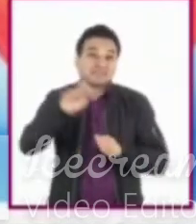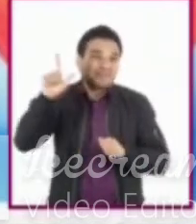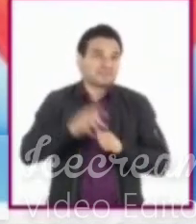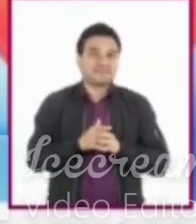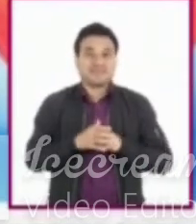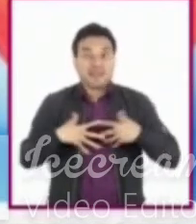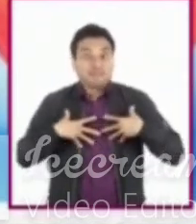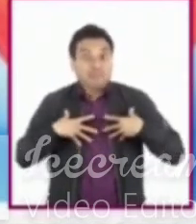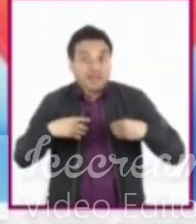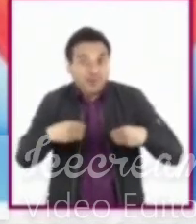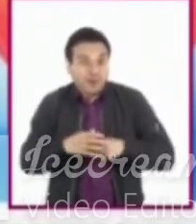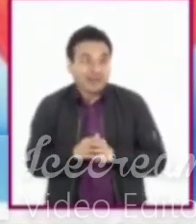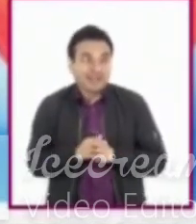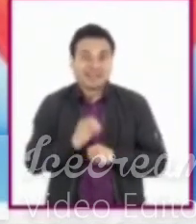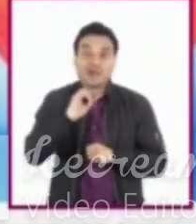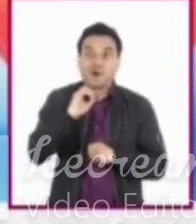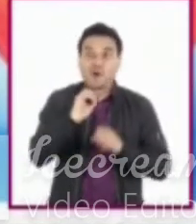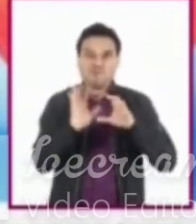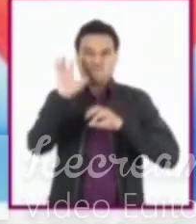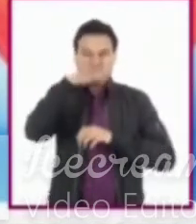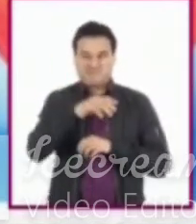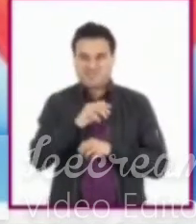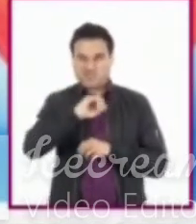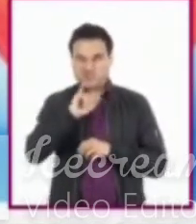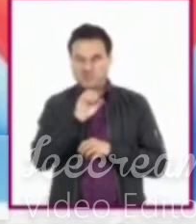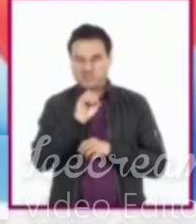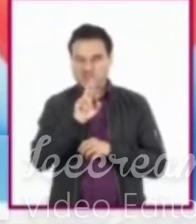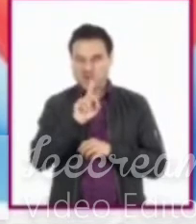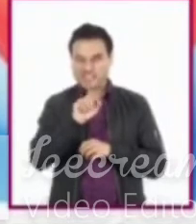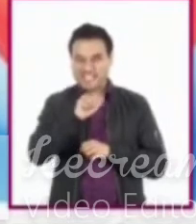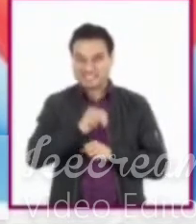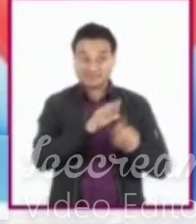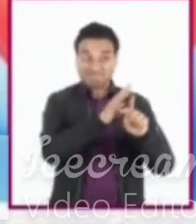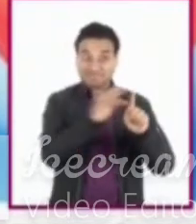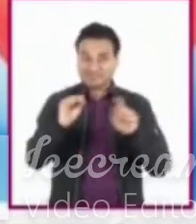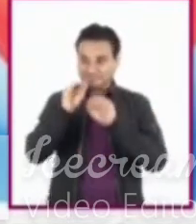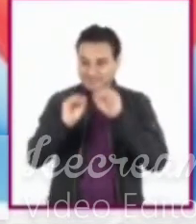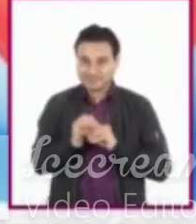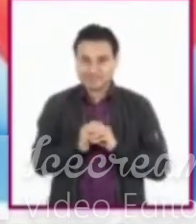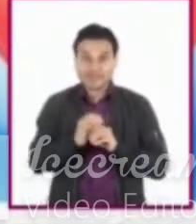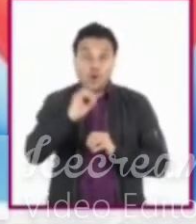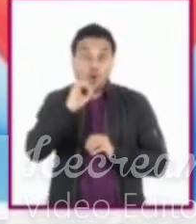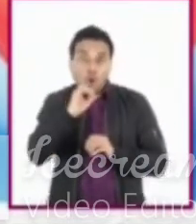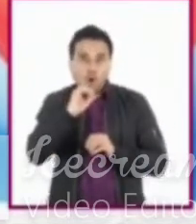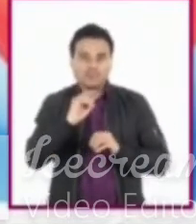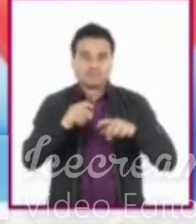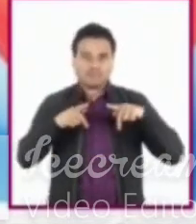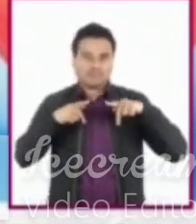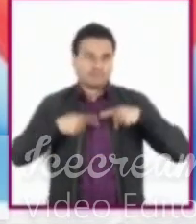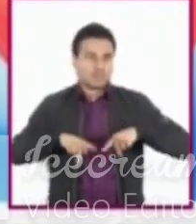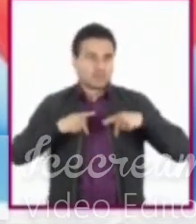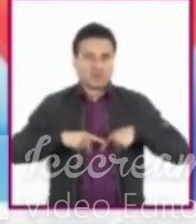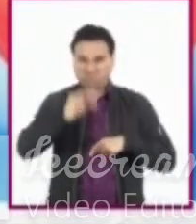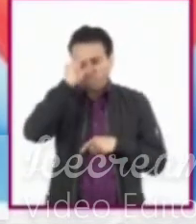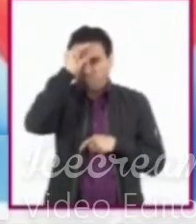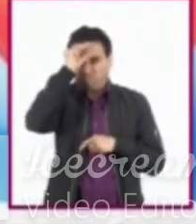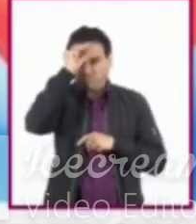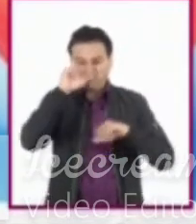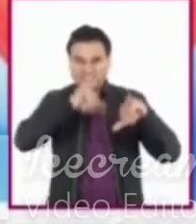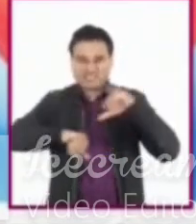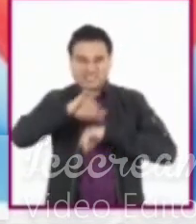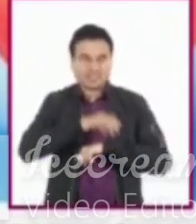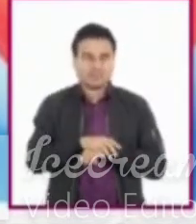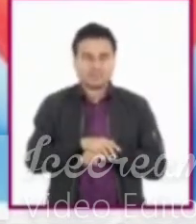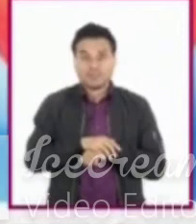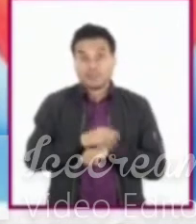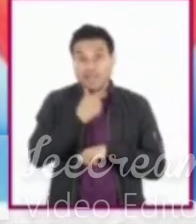Michael Jordan? Otros quizá preferiríamos duplicar a un genio y figura de la ciencia como Albert Einstein o Stephen